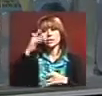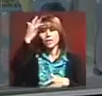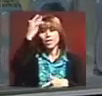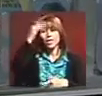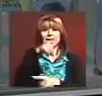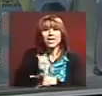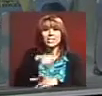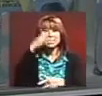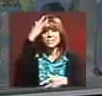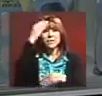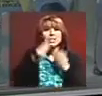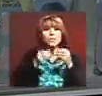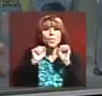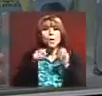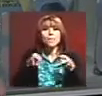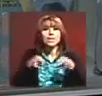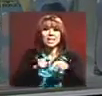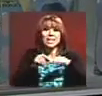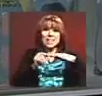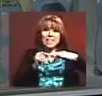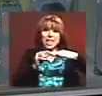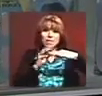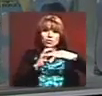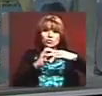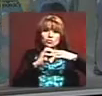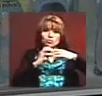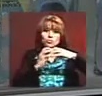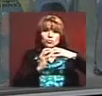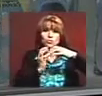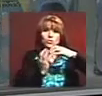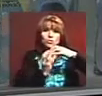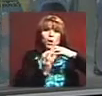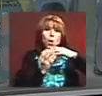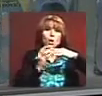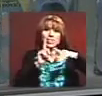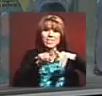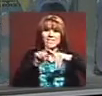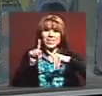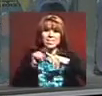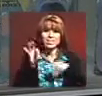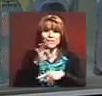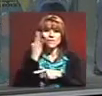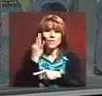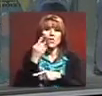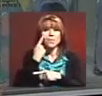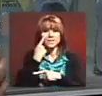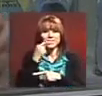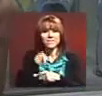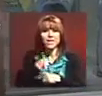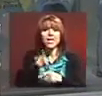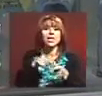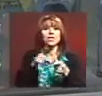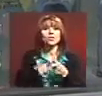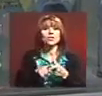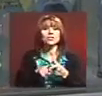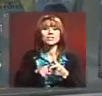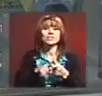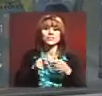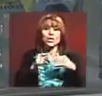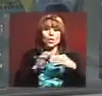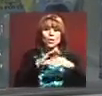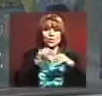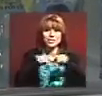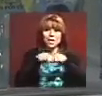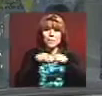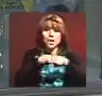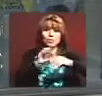de esas enfermedades deforman los dedos. Se pueden hacer dedos en garra o dedos martillo, que uno los ve como los deditos muy doblados. Entonces, la fricción